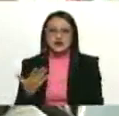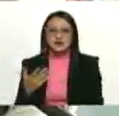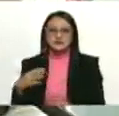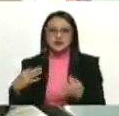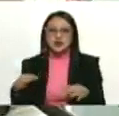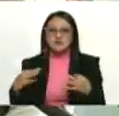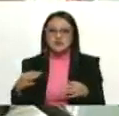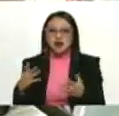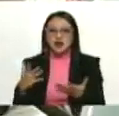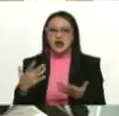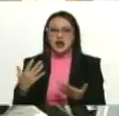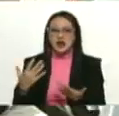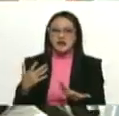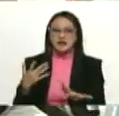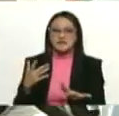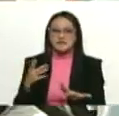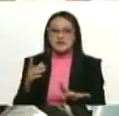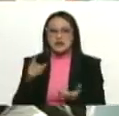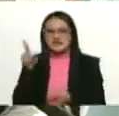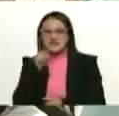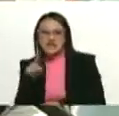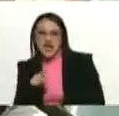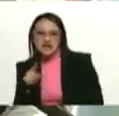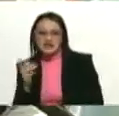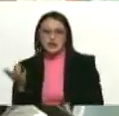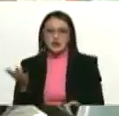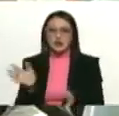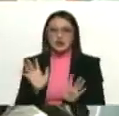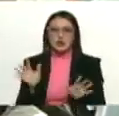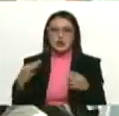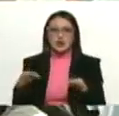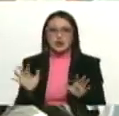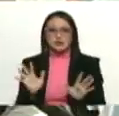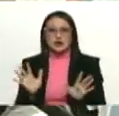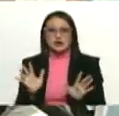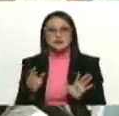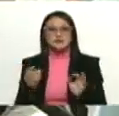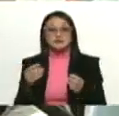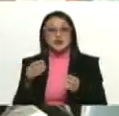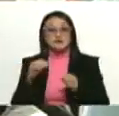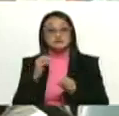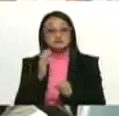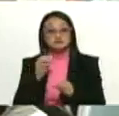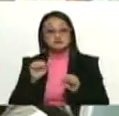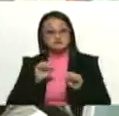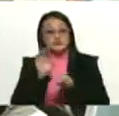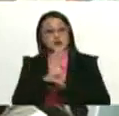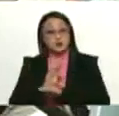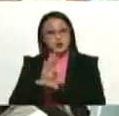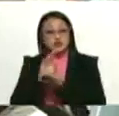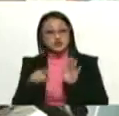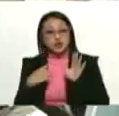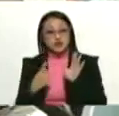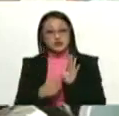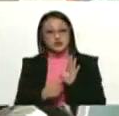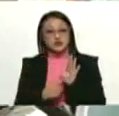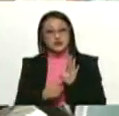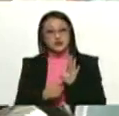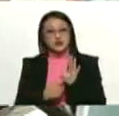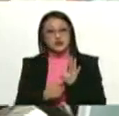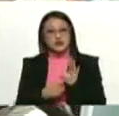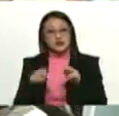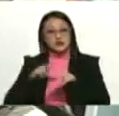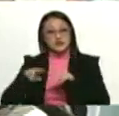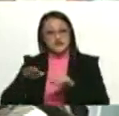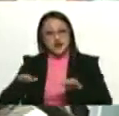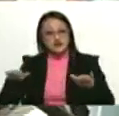normalizar este delito. Es obligación del Estado y demás actores sociales implementar acciones para la protección integral de nuestra